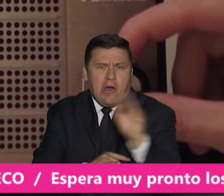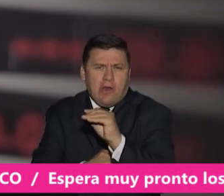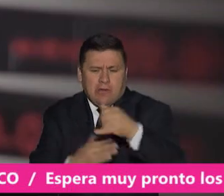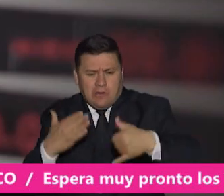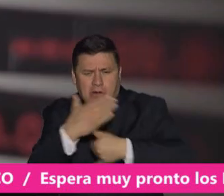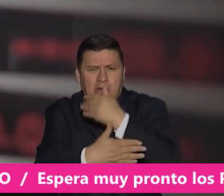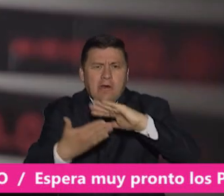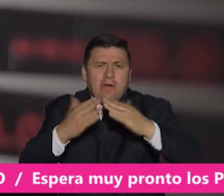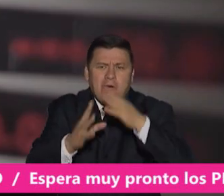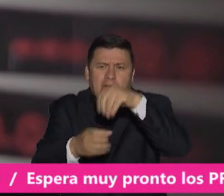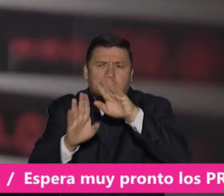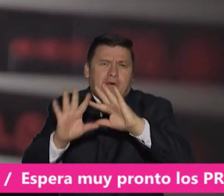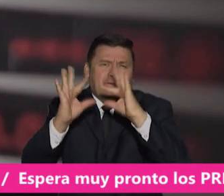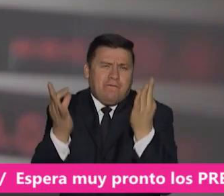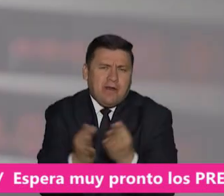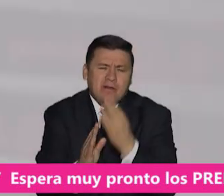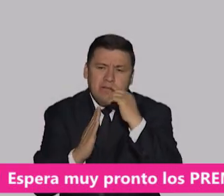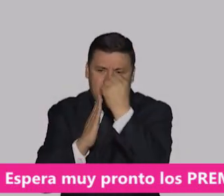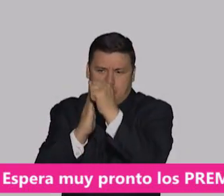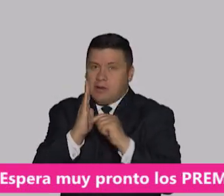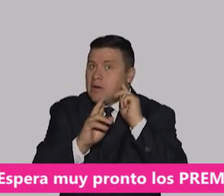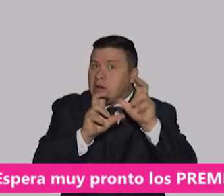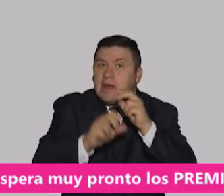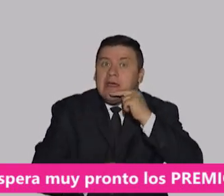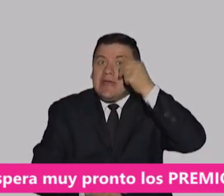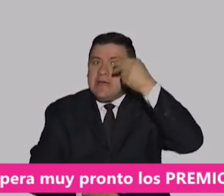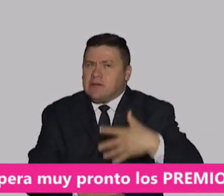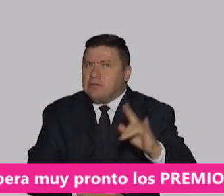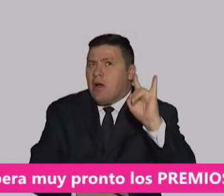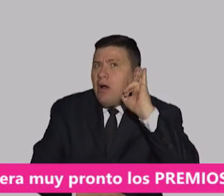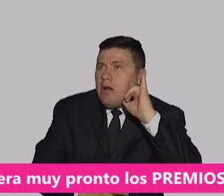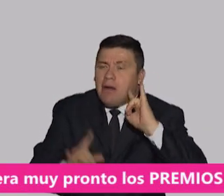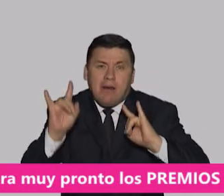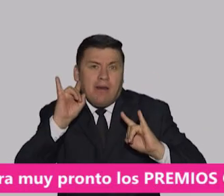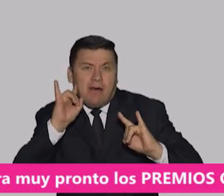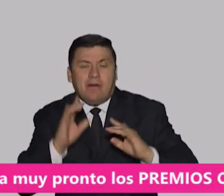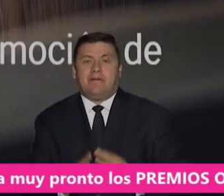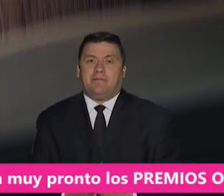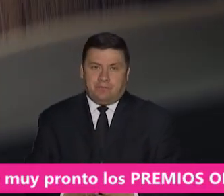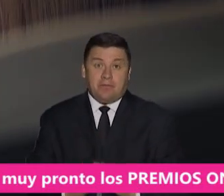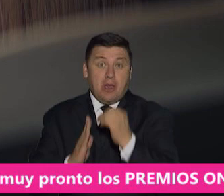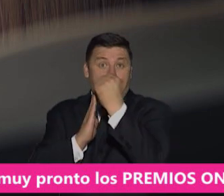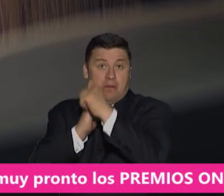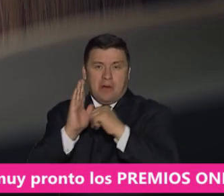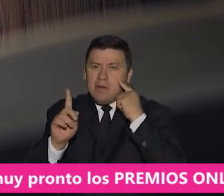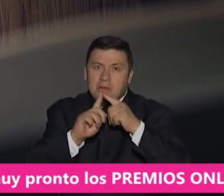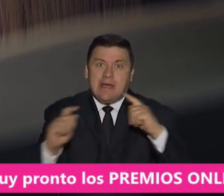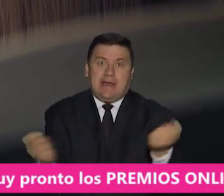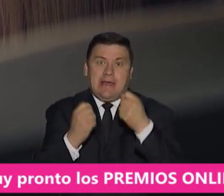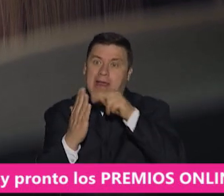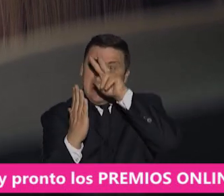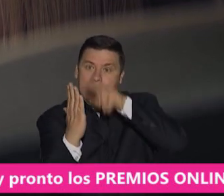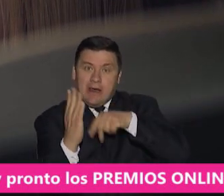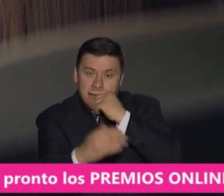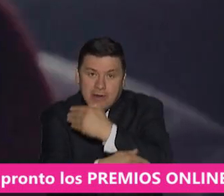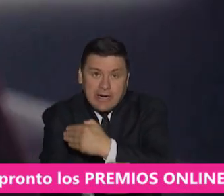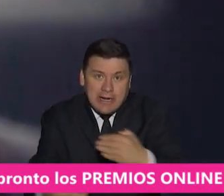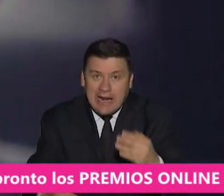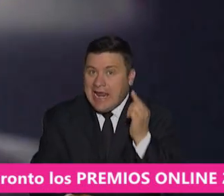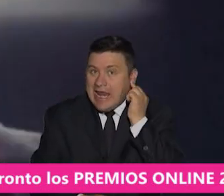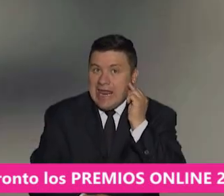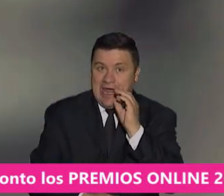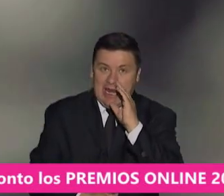Ministerio de Educación Nacional quiere llegar a las casas y a los oídos de todas las familias colombianas con el programa radial Historias en Alta